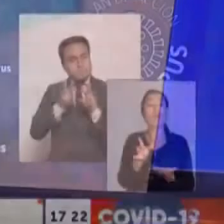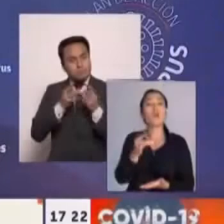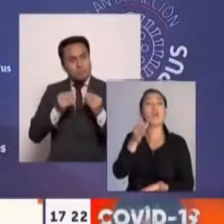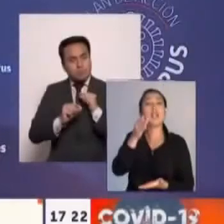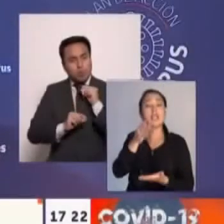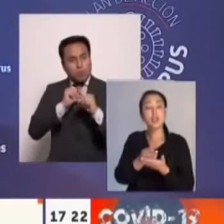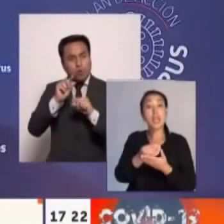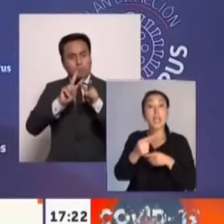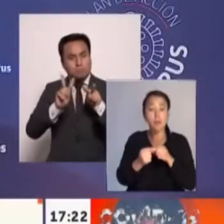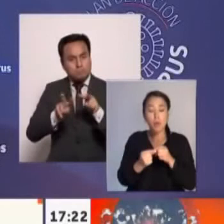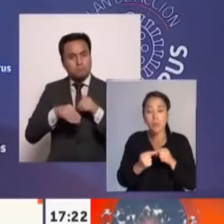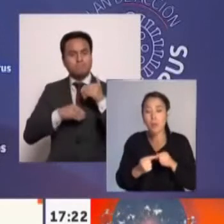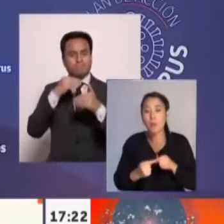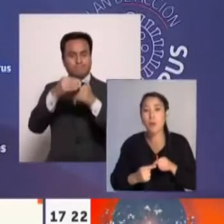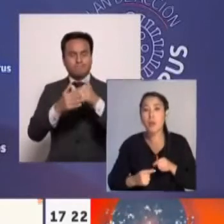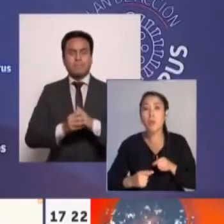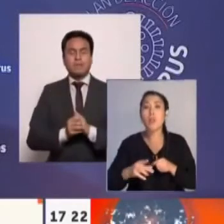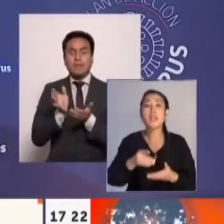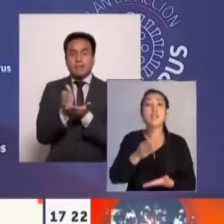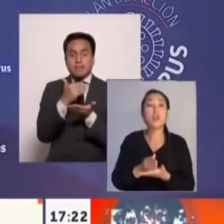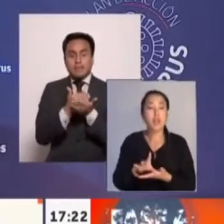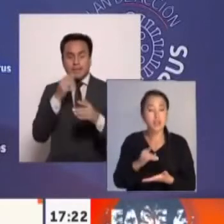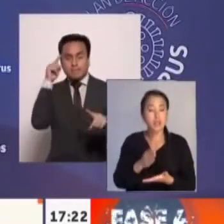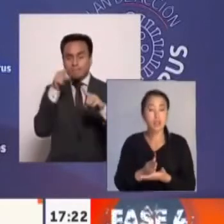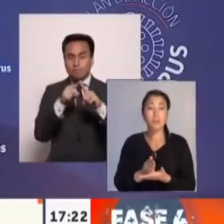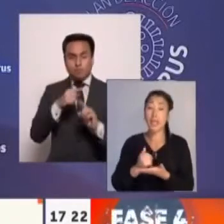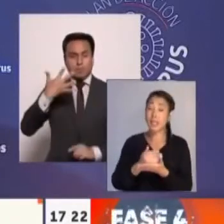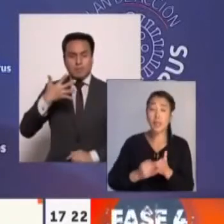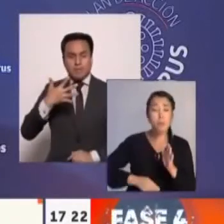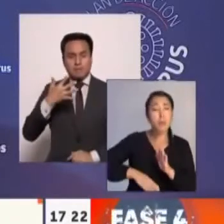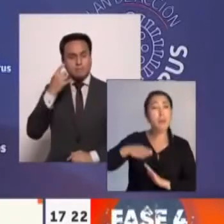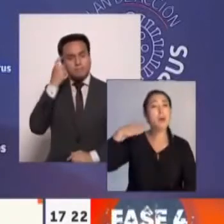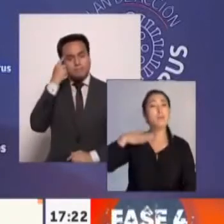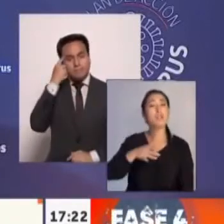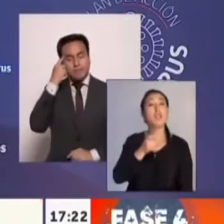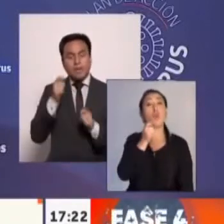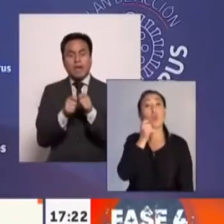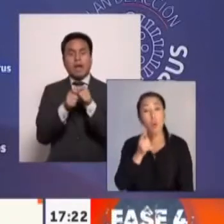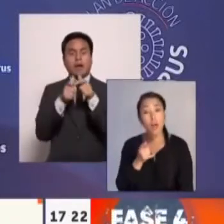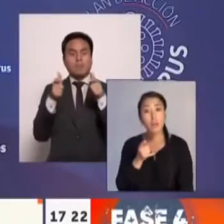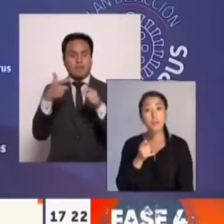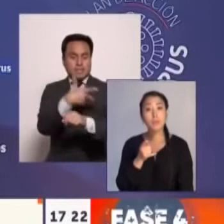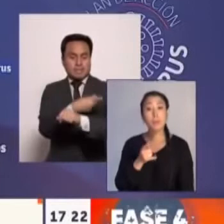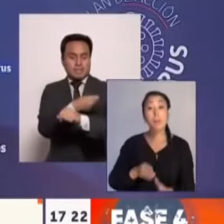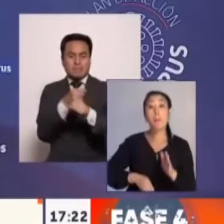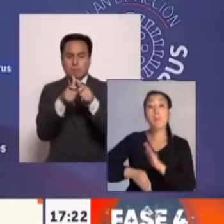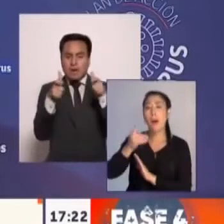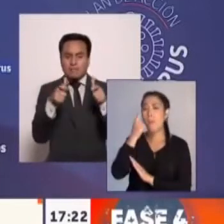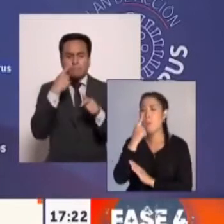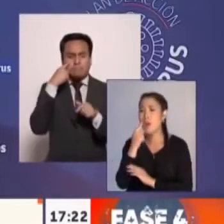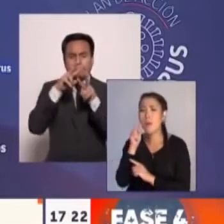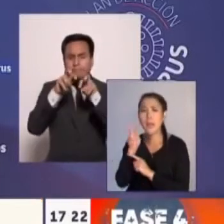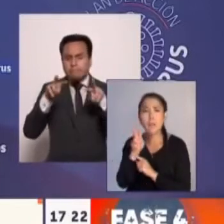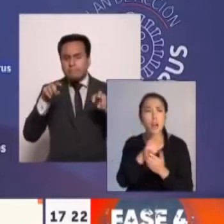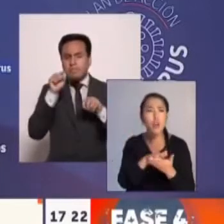Agravado con que este gobierno ha puesto en práctica una ley que hay de trabajo en la cual los empleadores no se